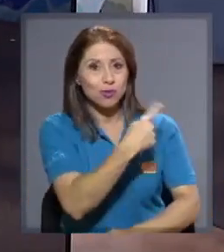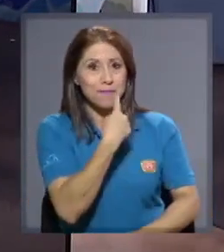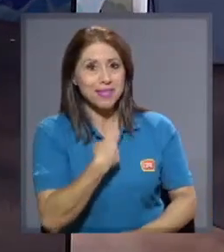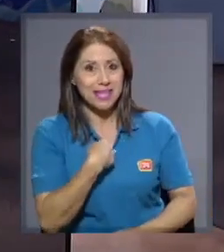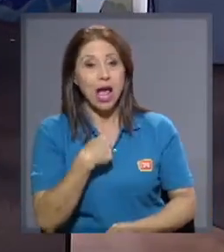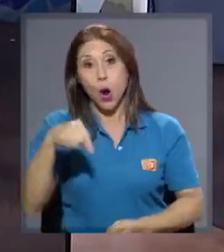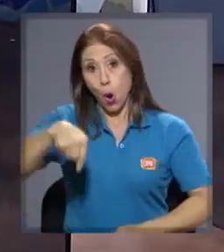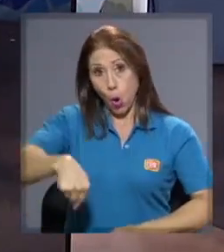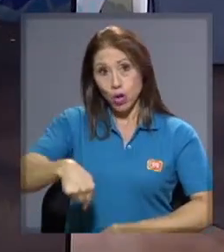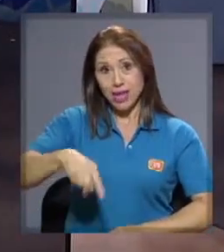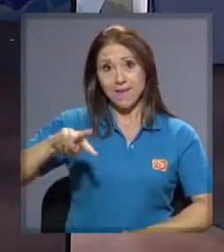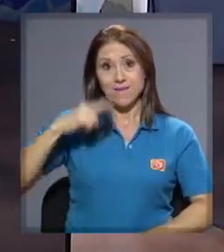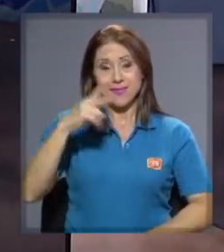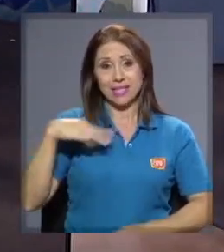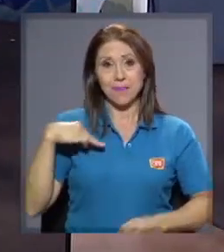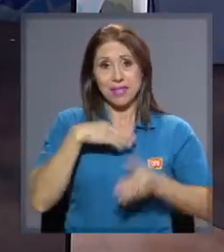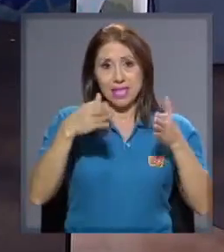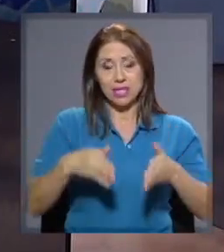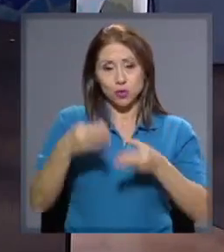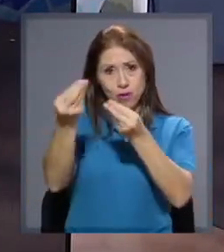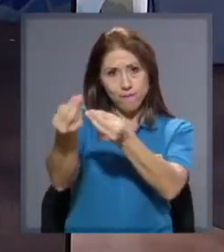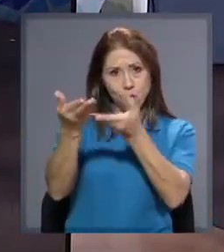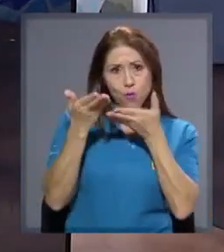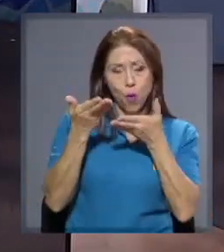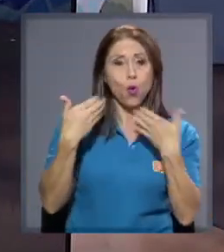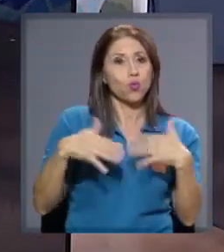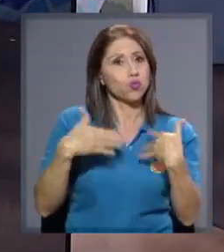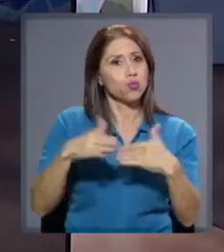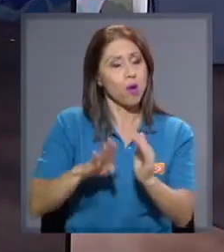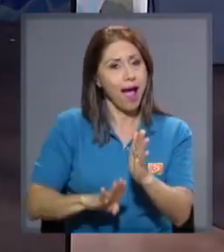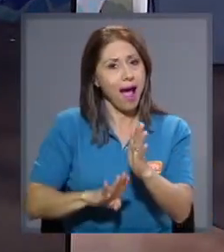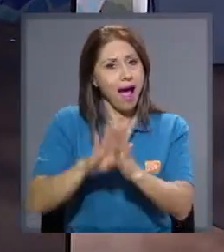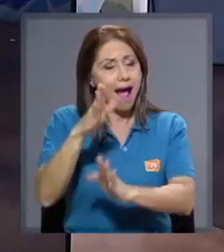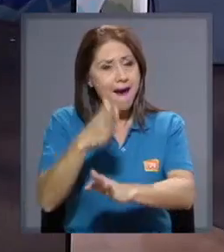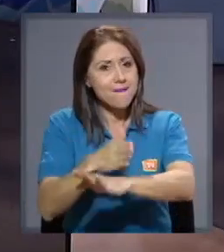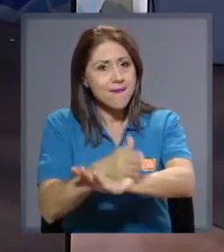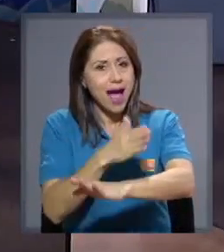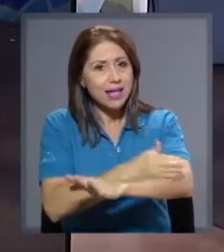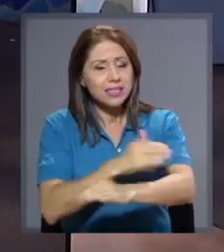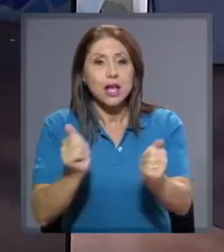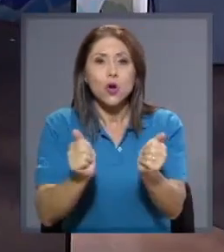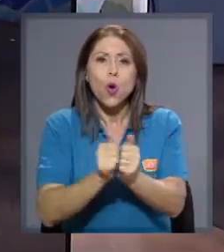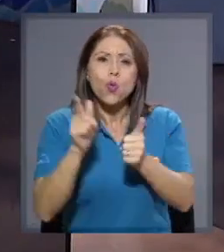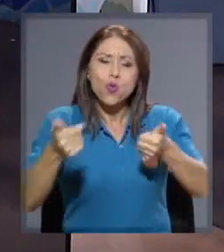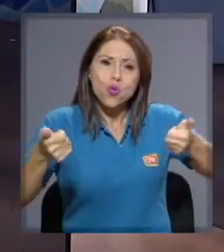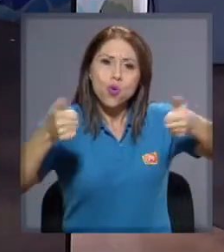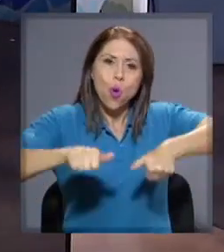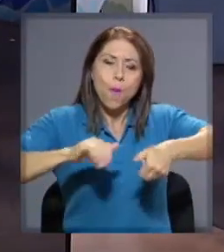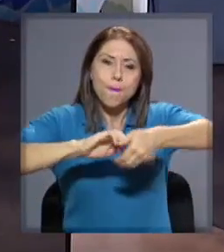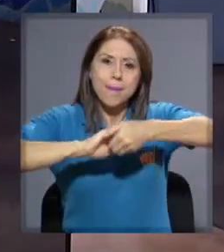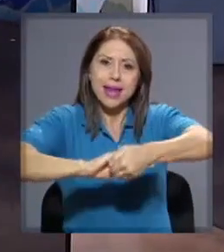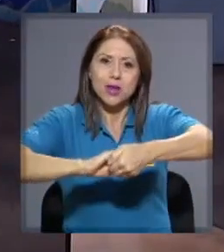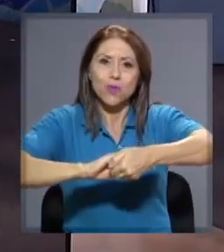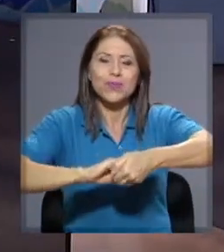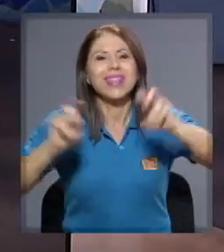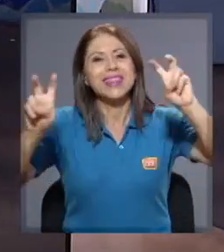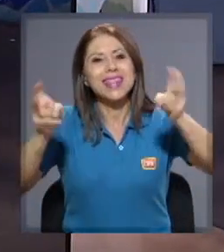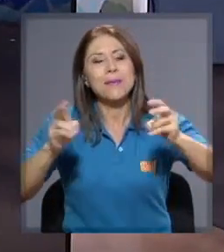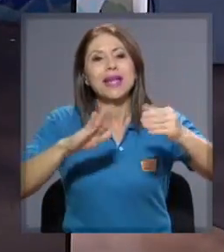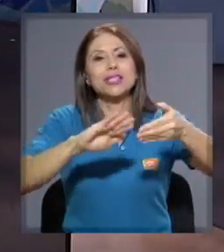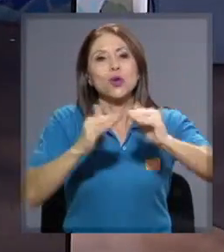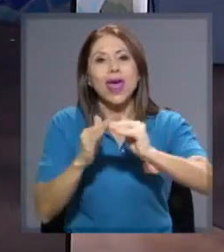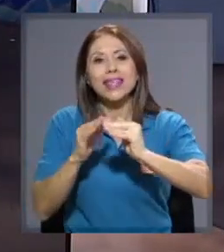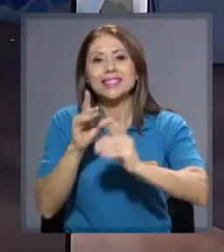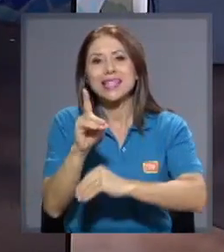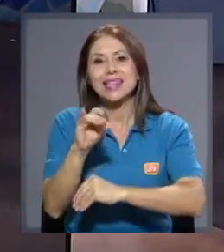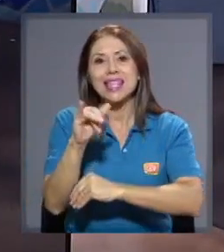de hoy incluso el señor viceministro me informó del avance que tenemos en un convenio que estamos trabajando para el tema de ciudades digitales y